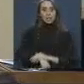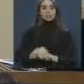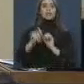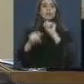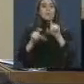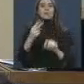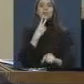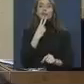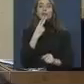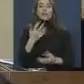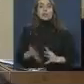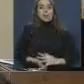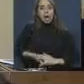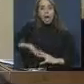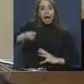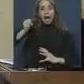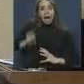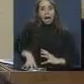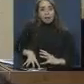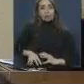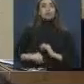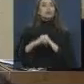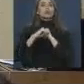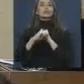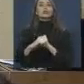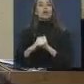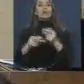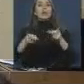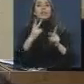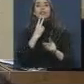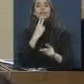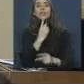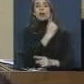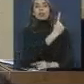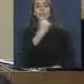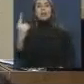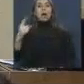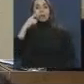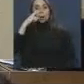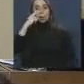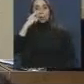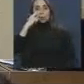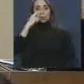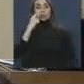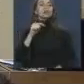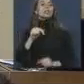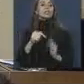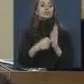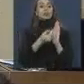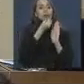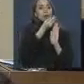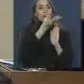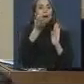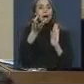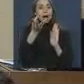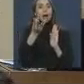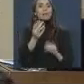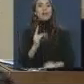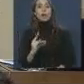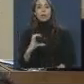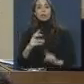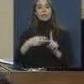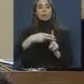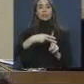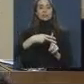vida. El aborto es un atentado al derecho a la vida de cada ser humano. Esto es parte de la Declaración de Principios de la Democracia